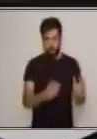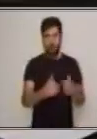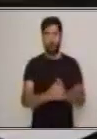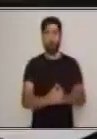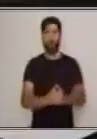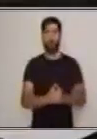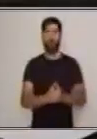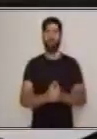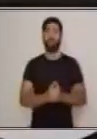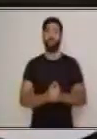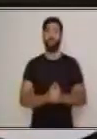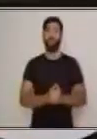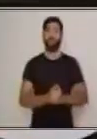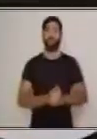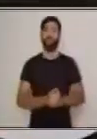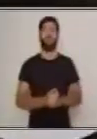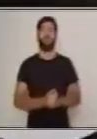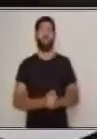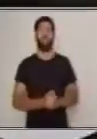siguiente